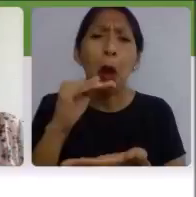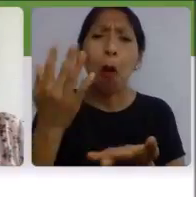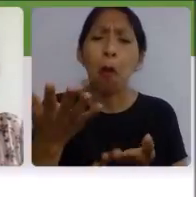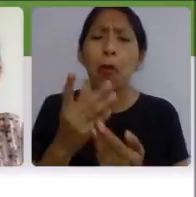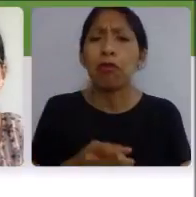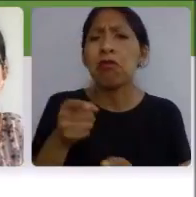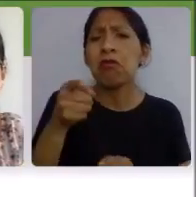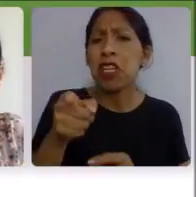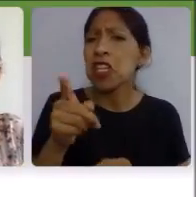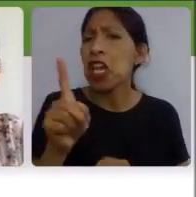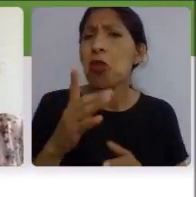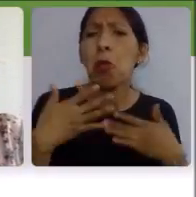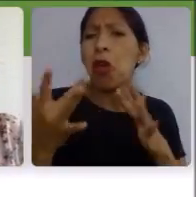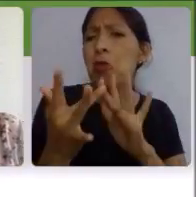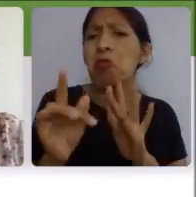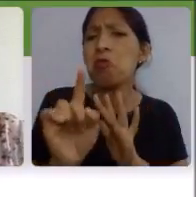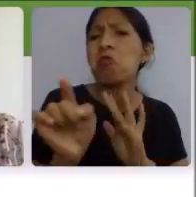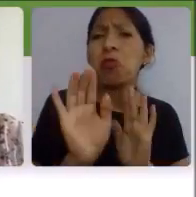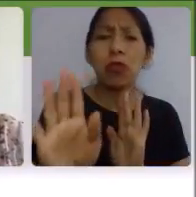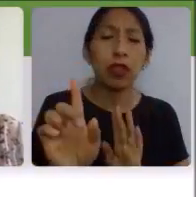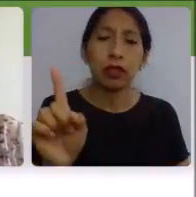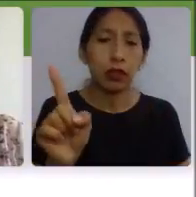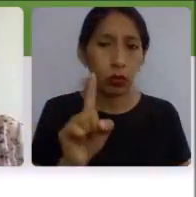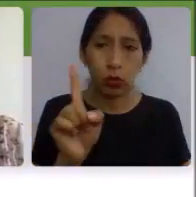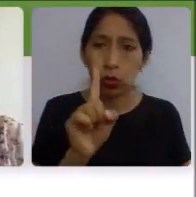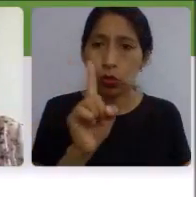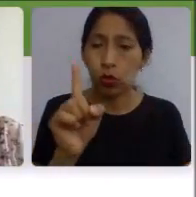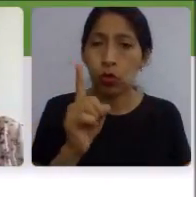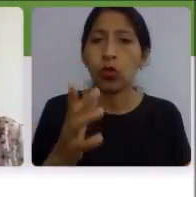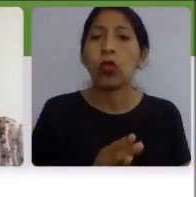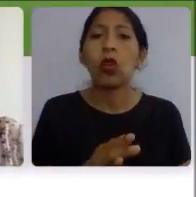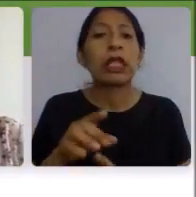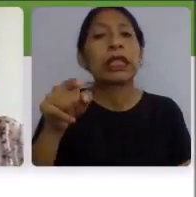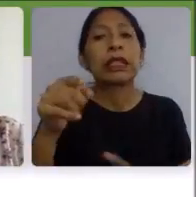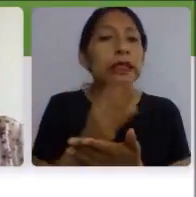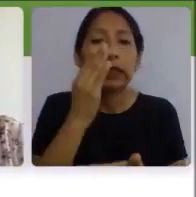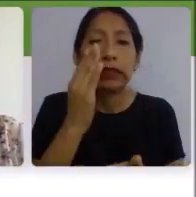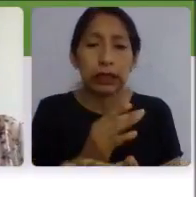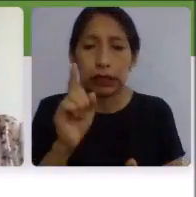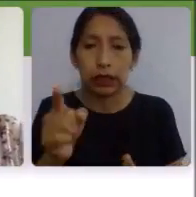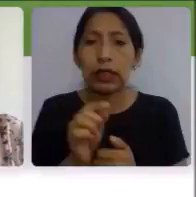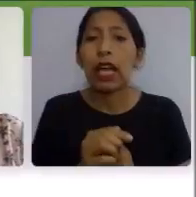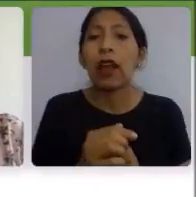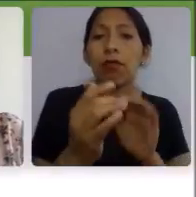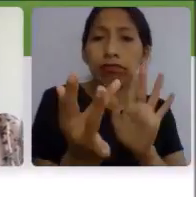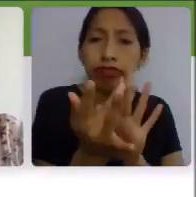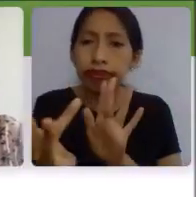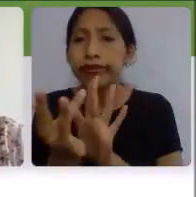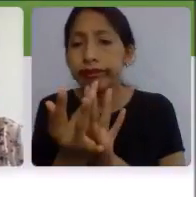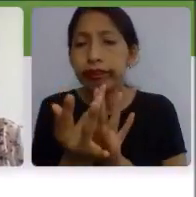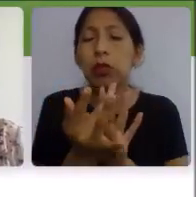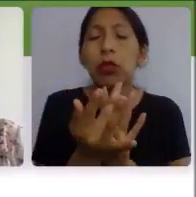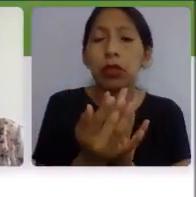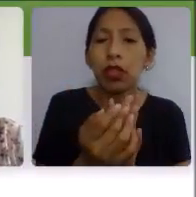tal precio y ya no te contacto. La idea es no tener también estos problemas o choques con la cadena